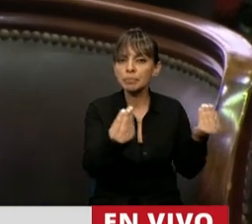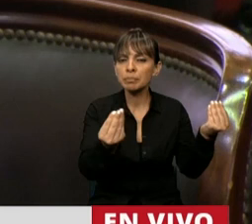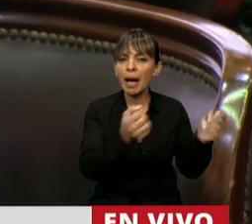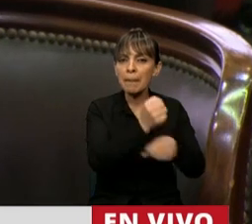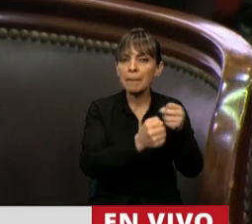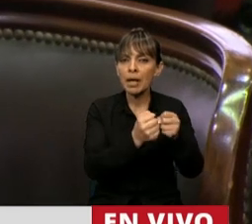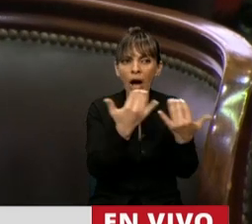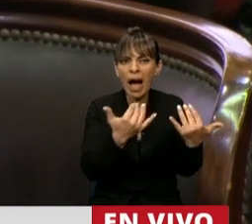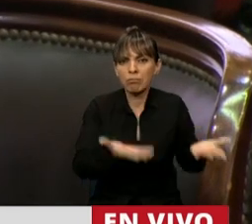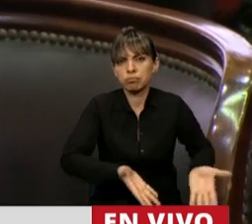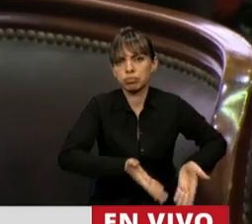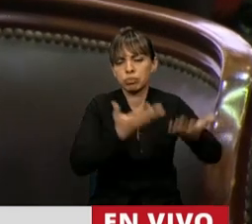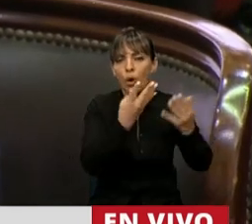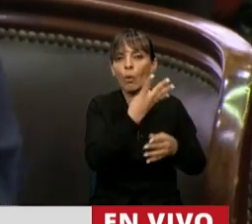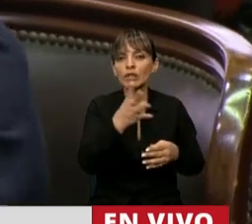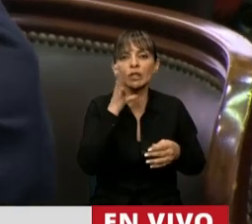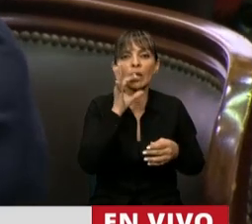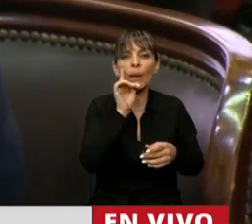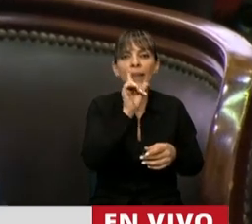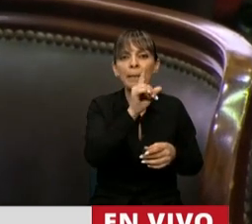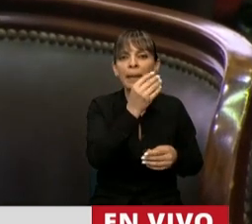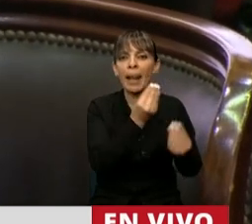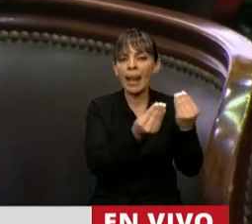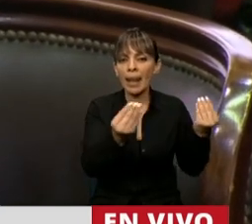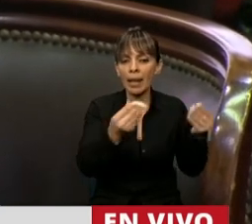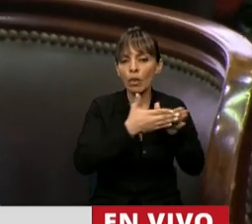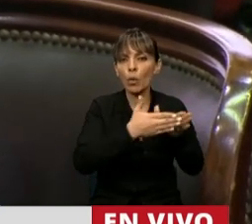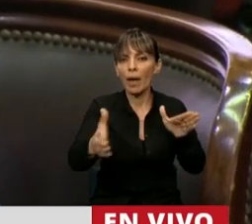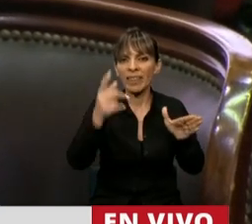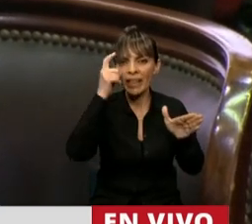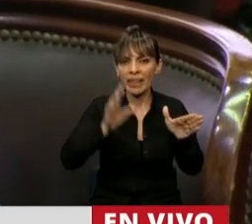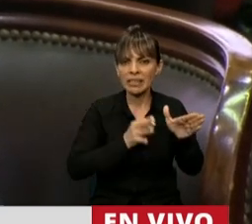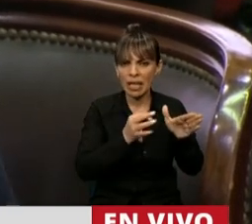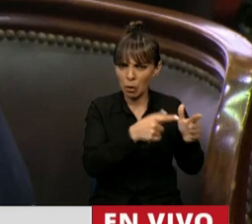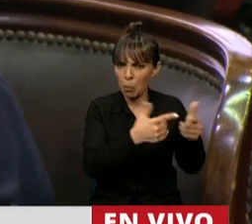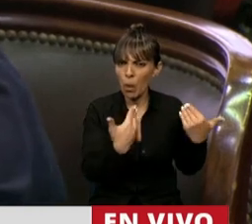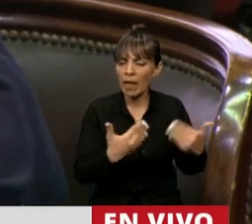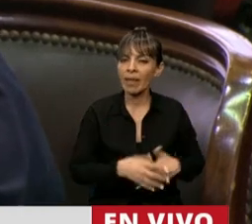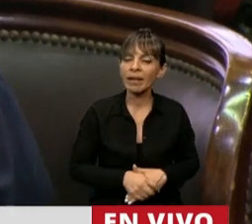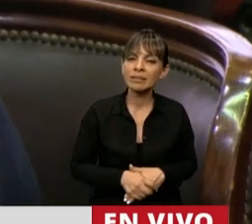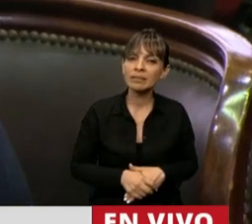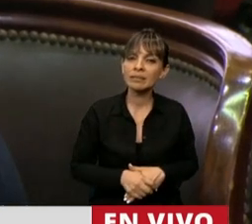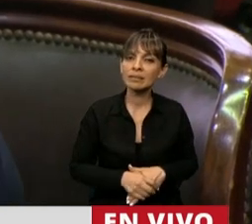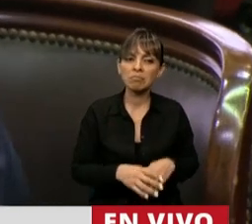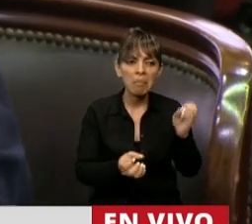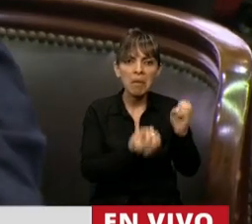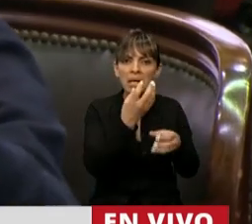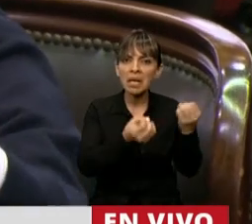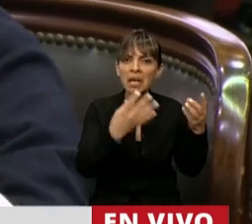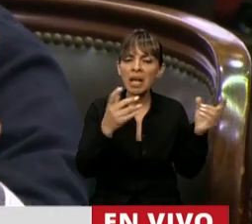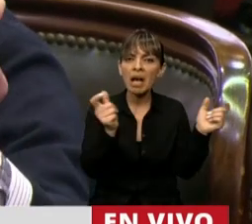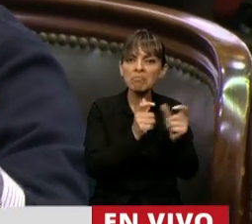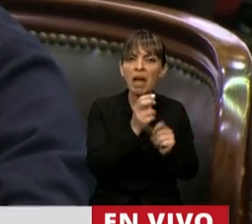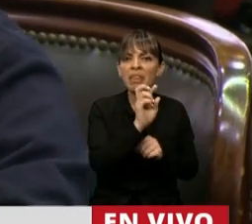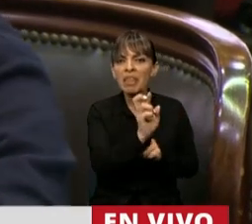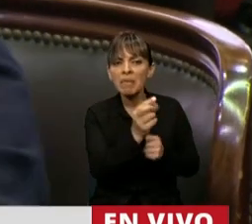más de 450.000 empleos en los próximos 10 años, porque crean divisas y que la